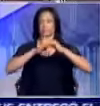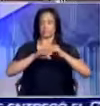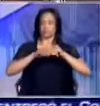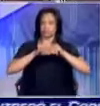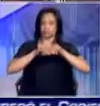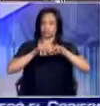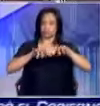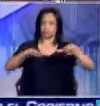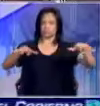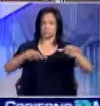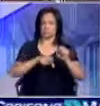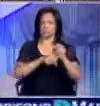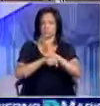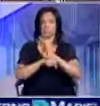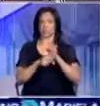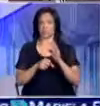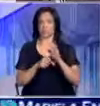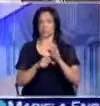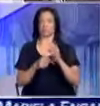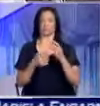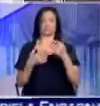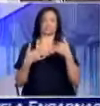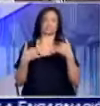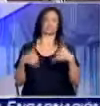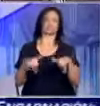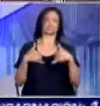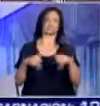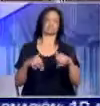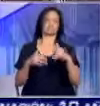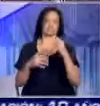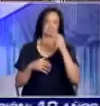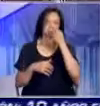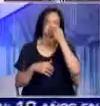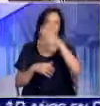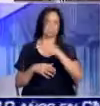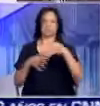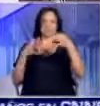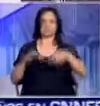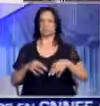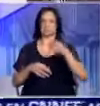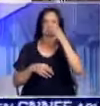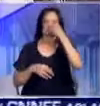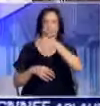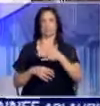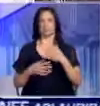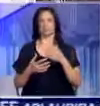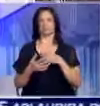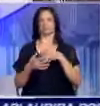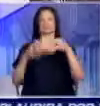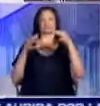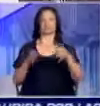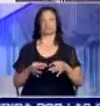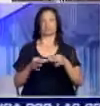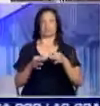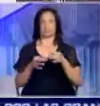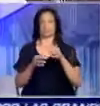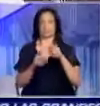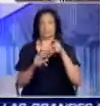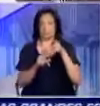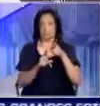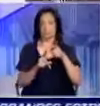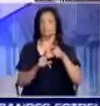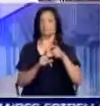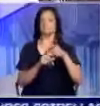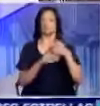la propagación se relajan por completo todas las medidas entre las medidas peré